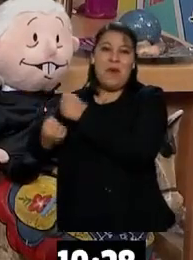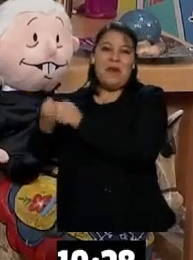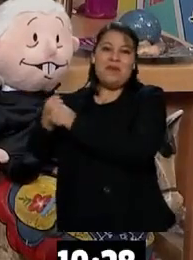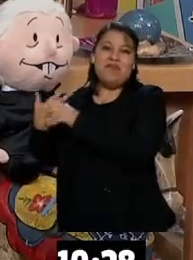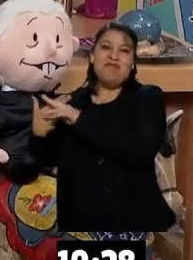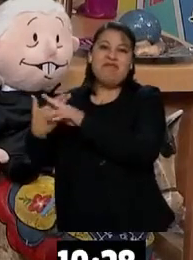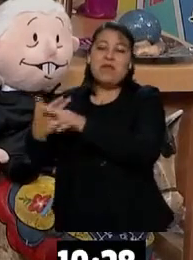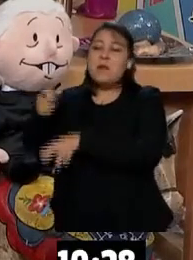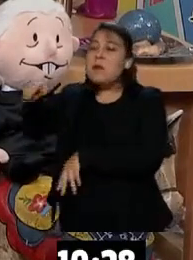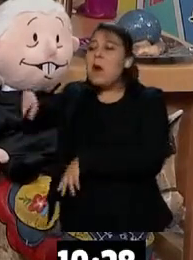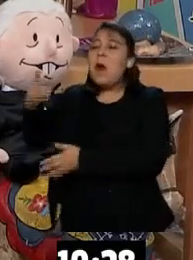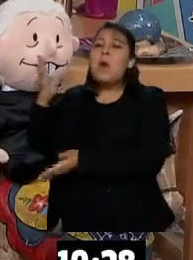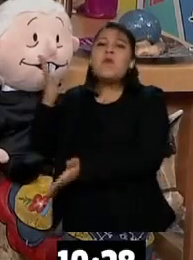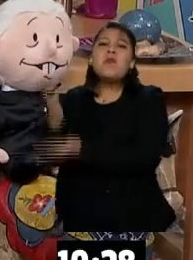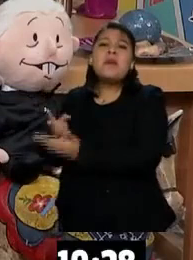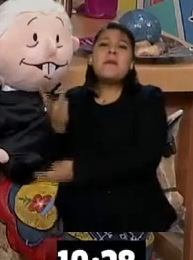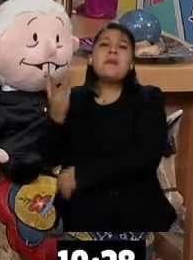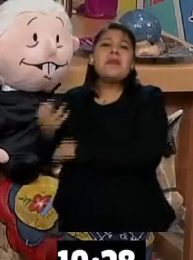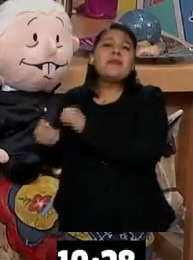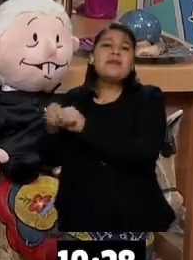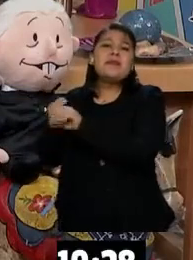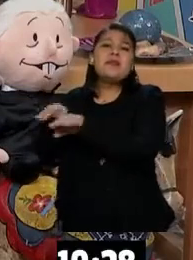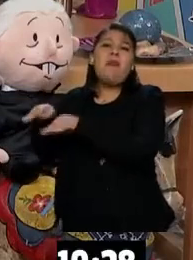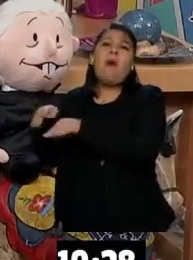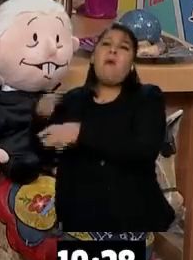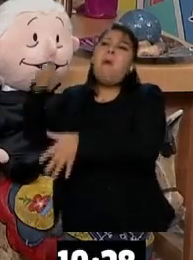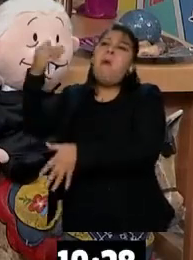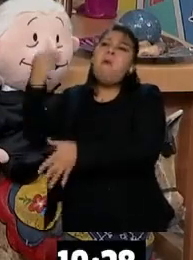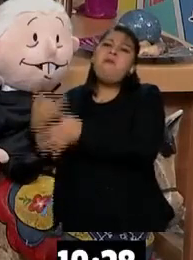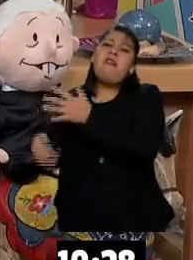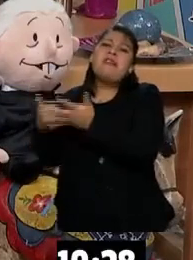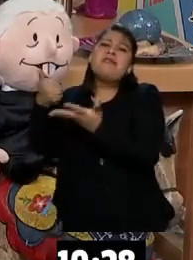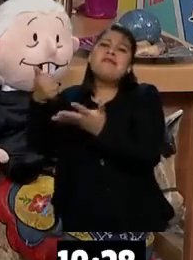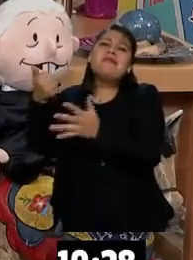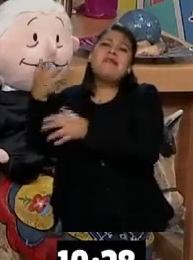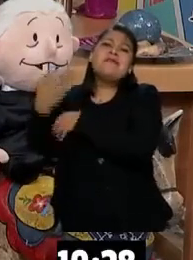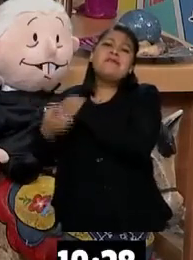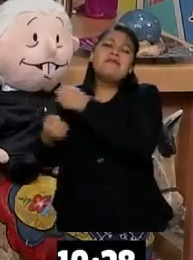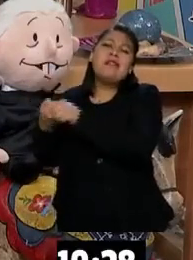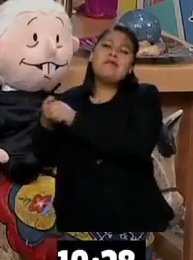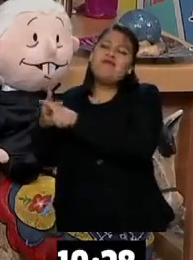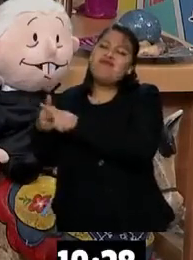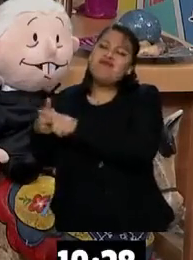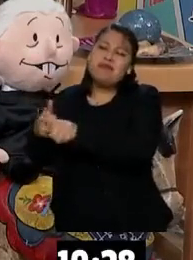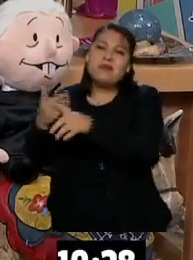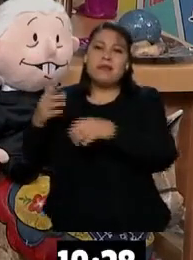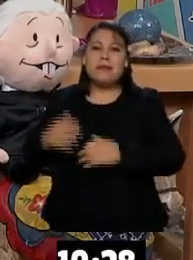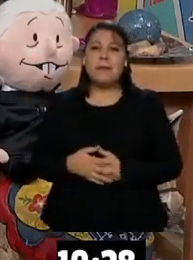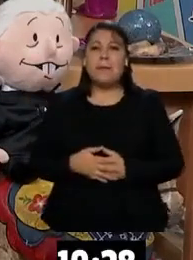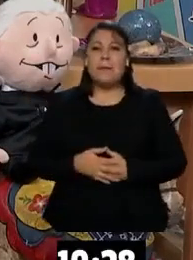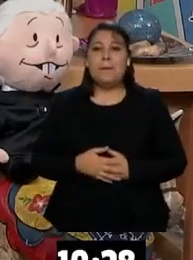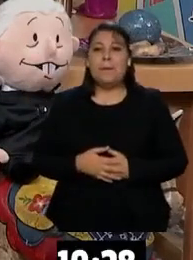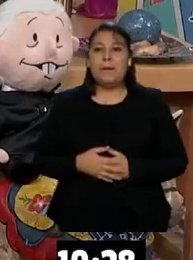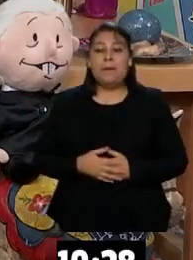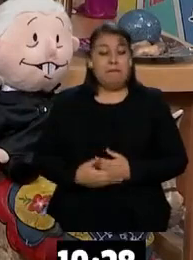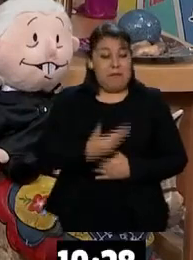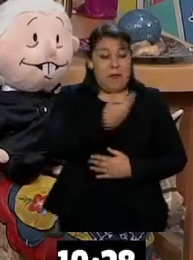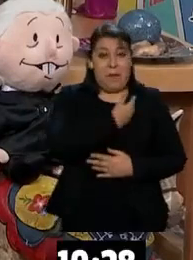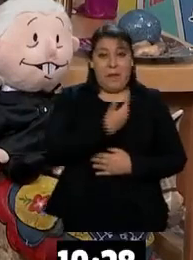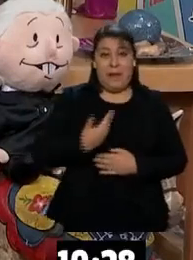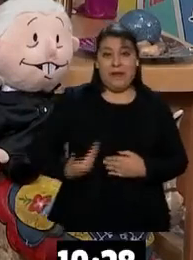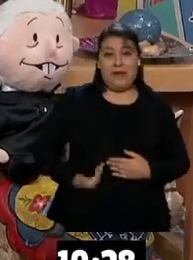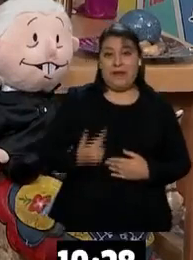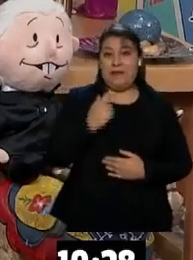despacio. ¿Para qué? O sea, quedan 6 años. No, pero ya. ¿Para qué se pone a arreglar todo ahorita? Pero ya hasta mi cabeza de algodón le dijo, a ver si nos resuelve, aunque